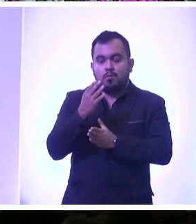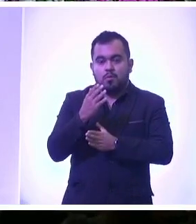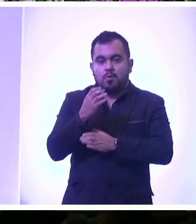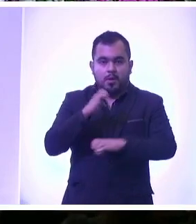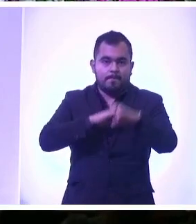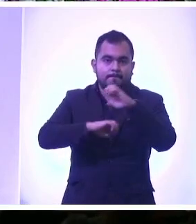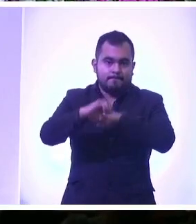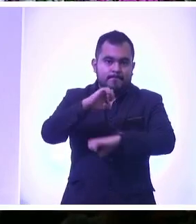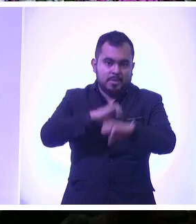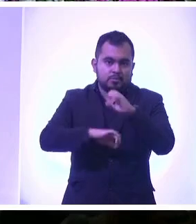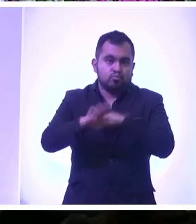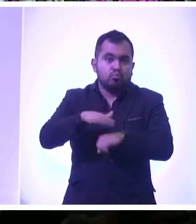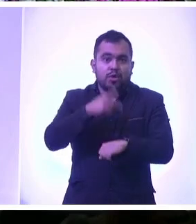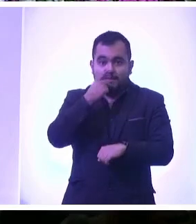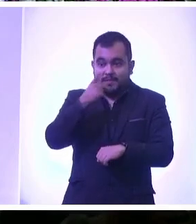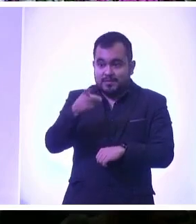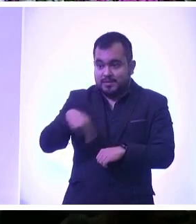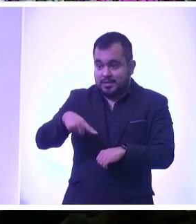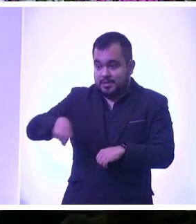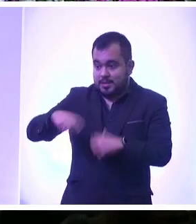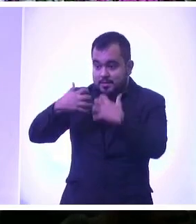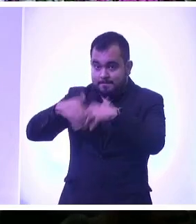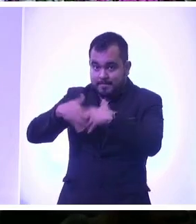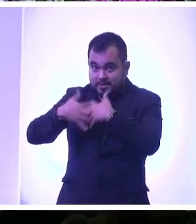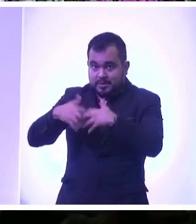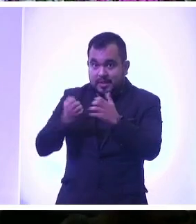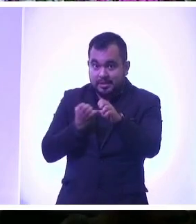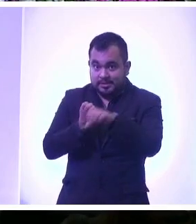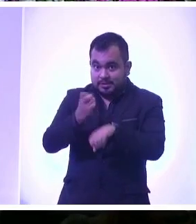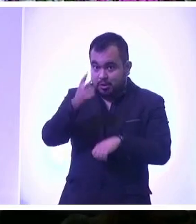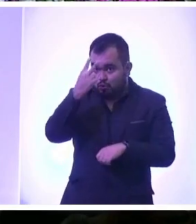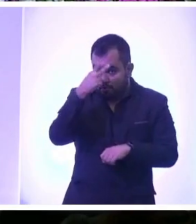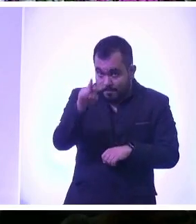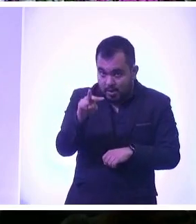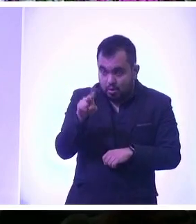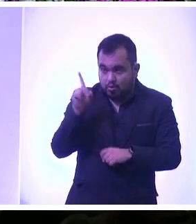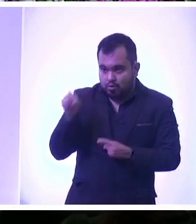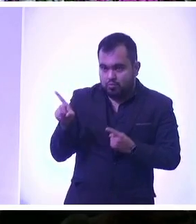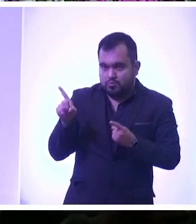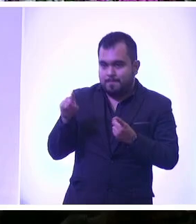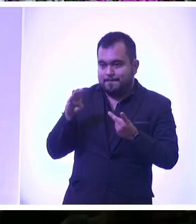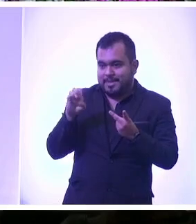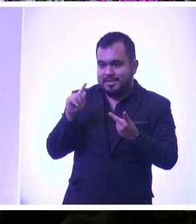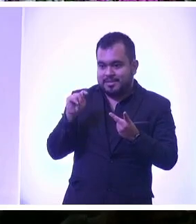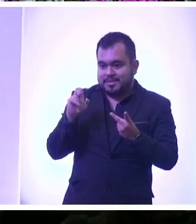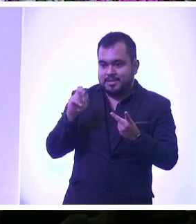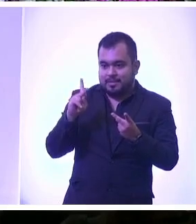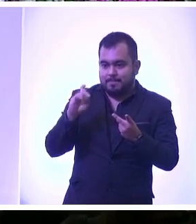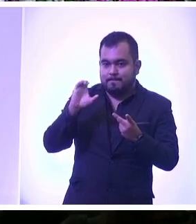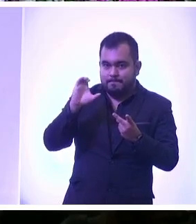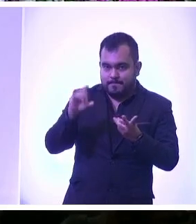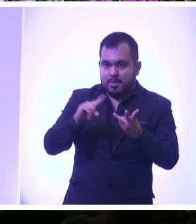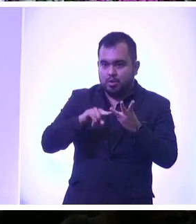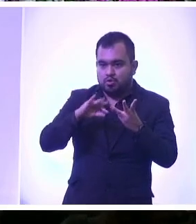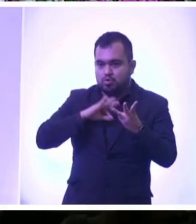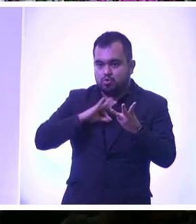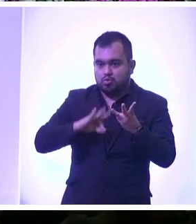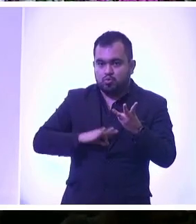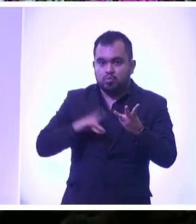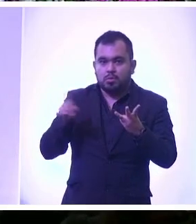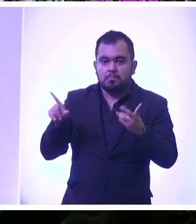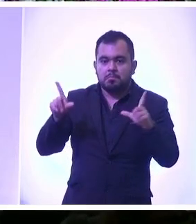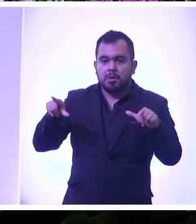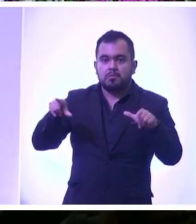todo el mundo dice que las empresas en en el Estado de México en Metepec en Toluca en todos lados dicen te metes a la plataforma y labres en cuatro